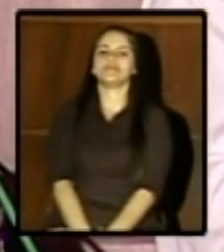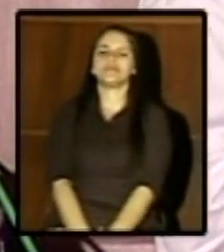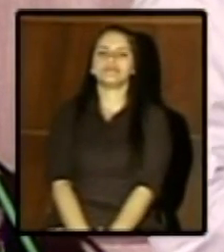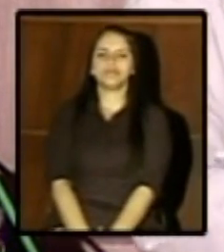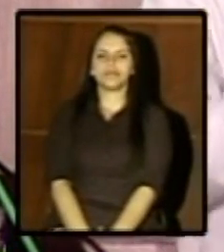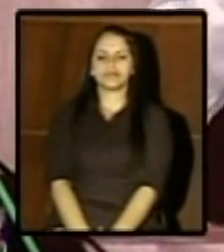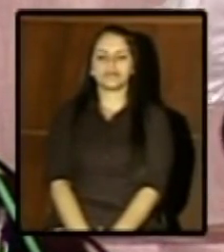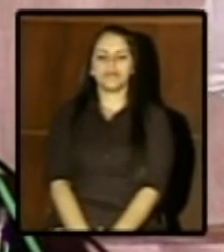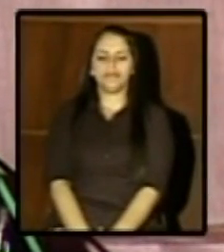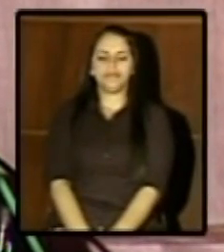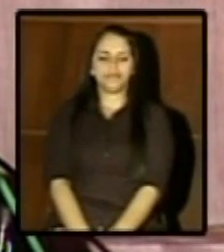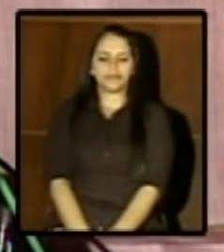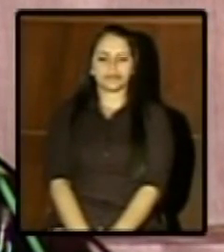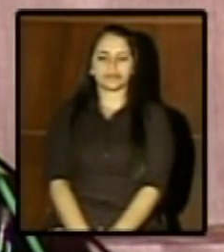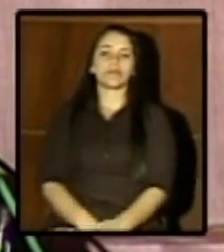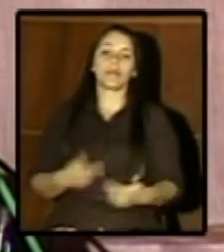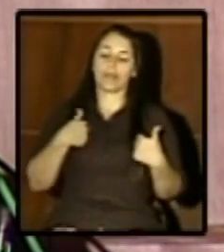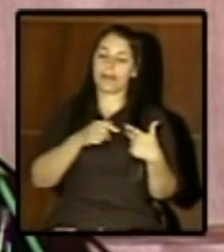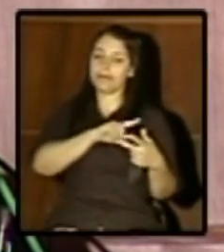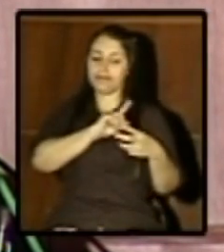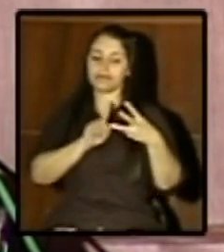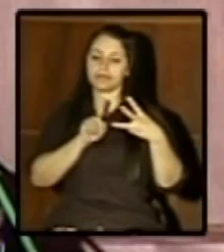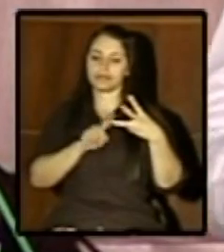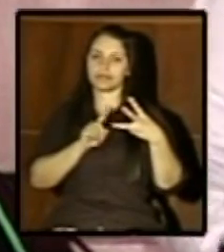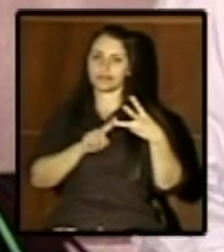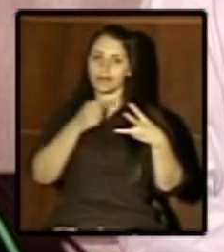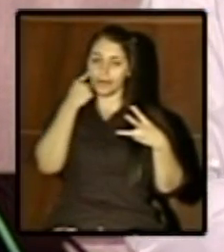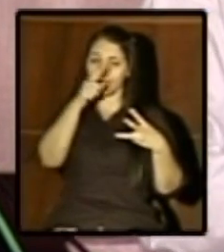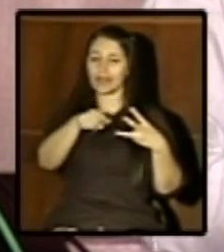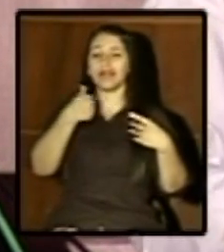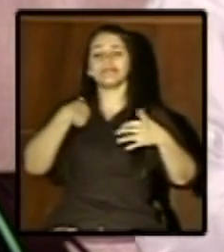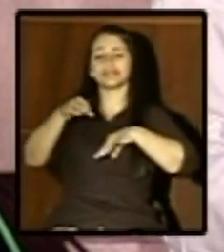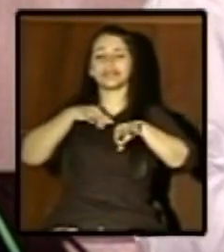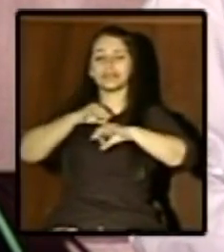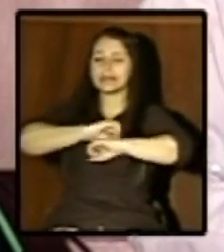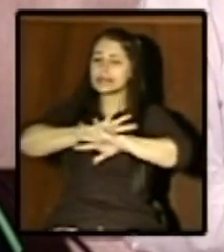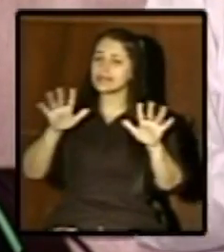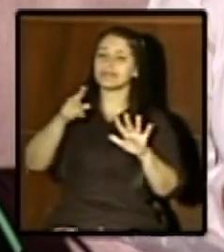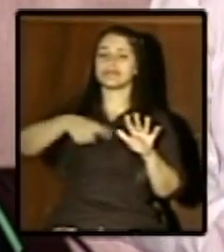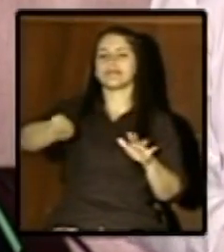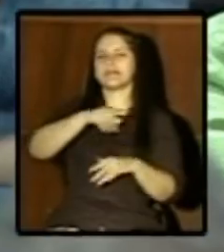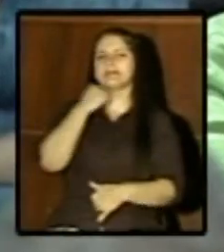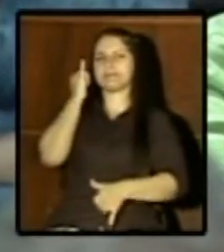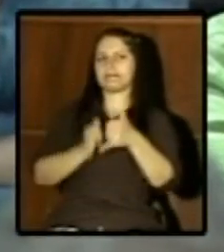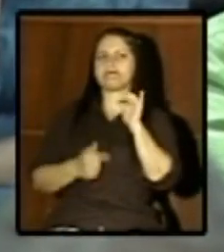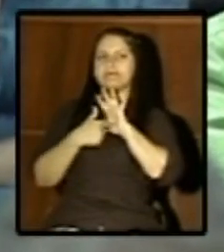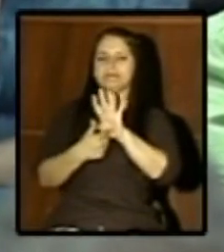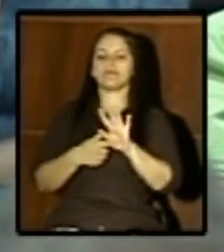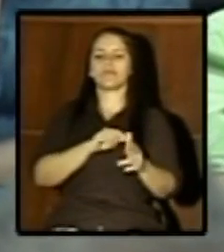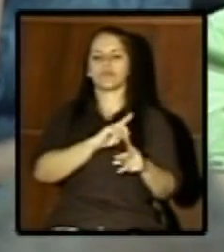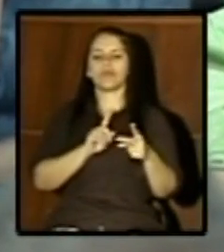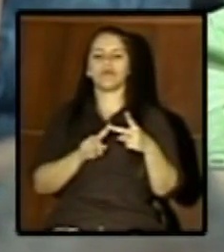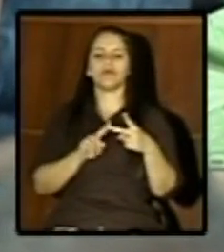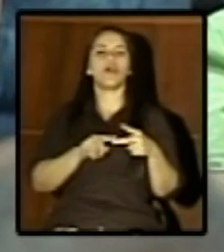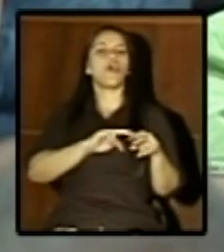afortunadamente para ellos la respuesta a la cirugía es bastante buena y se recuperan muy bien. Otra, y para terminar,